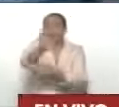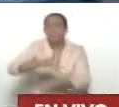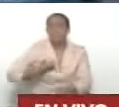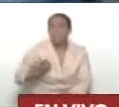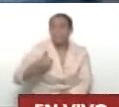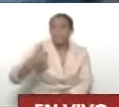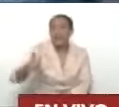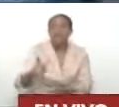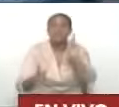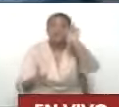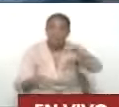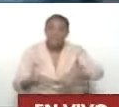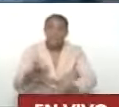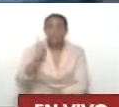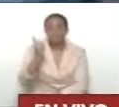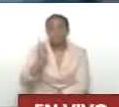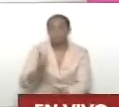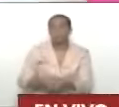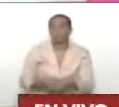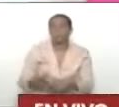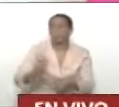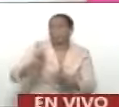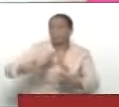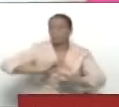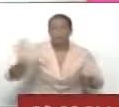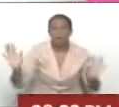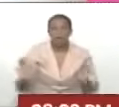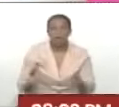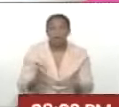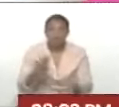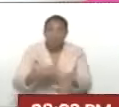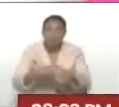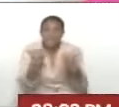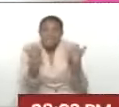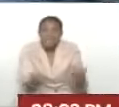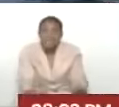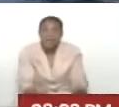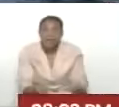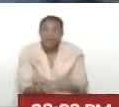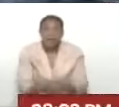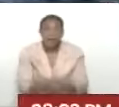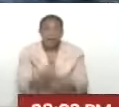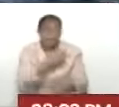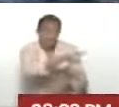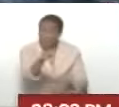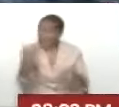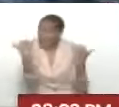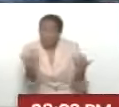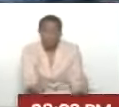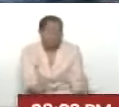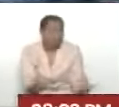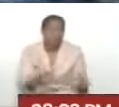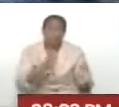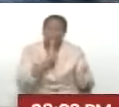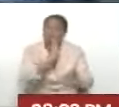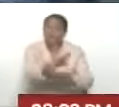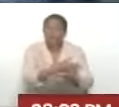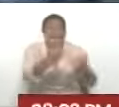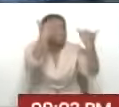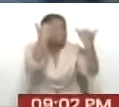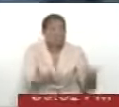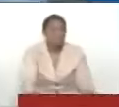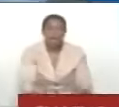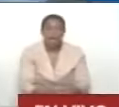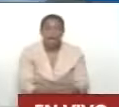también hacemos el domicilio nosotros mismos. No puedo hacer un pedido ahorita para nosotros aquí. Sí, yo se lo puedo mandar inmediatamente.